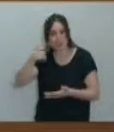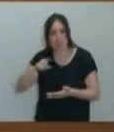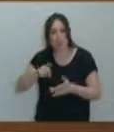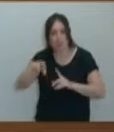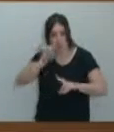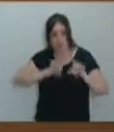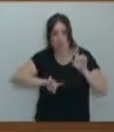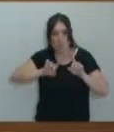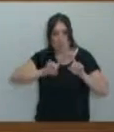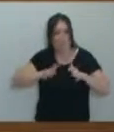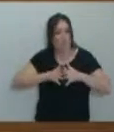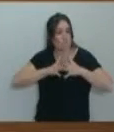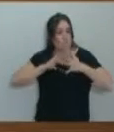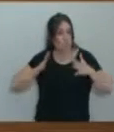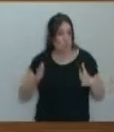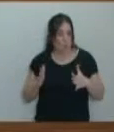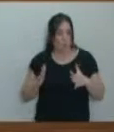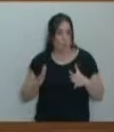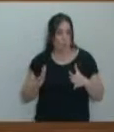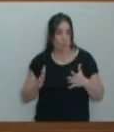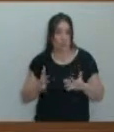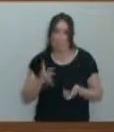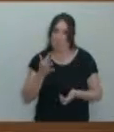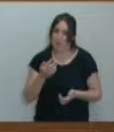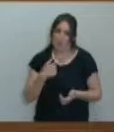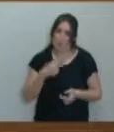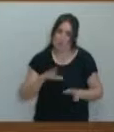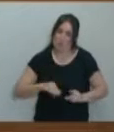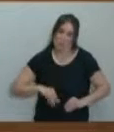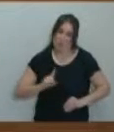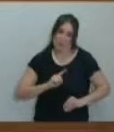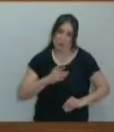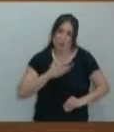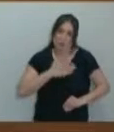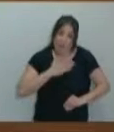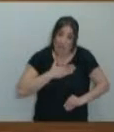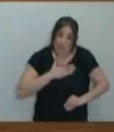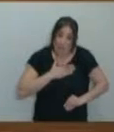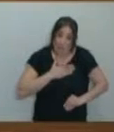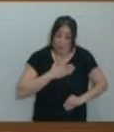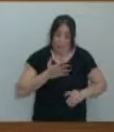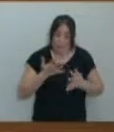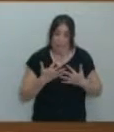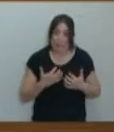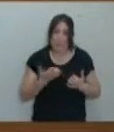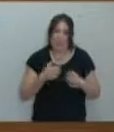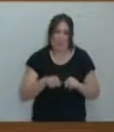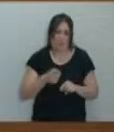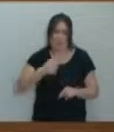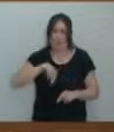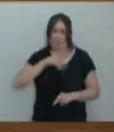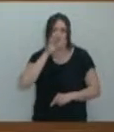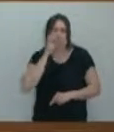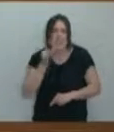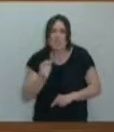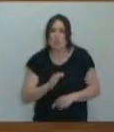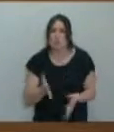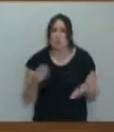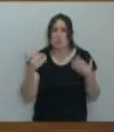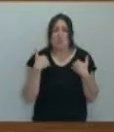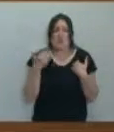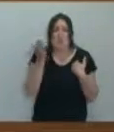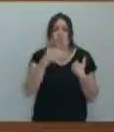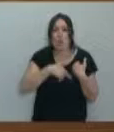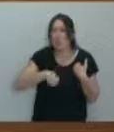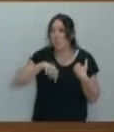están enfrentando. Y, desde luego, yo no voy a admitir que me traten a mí, ni, desde luego, a esta Cámara, como menores de edad o irresponsables que no sabemos